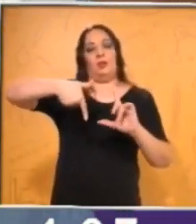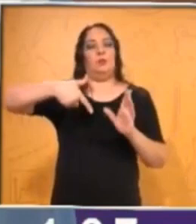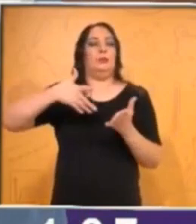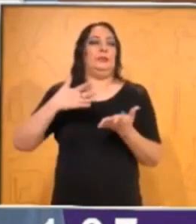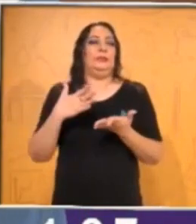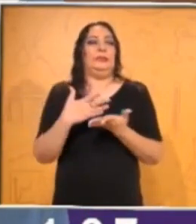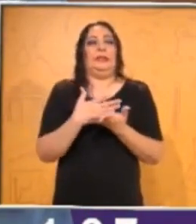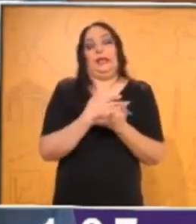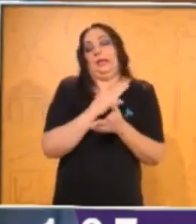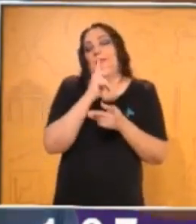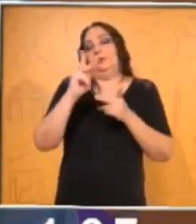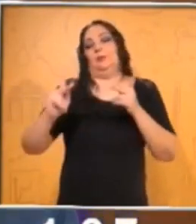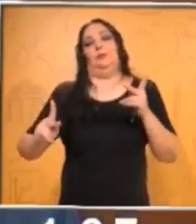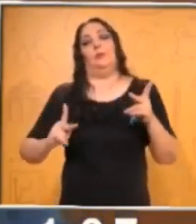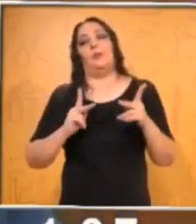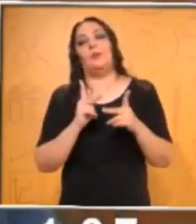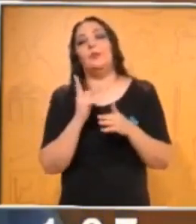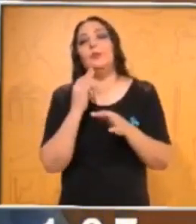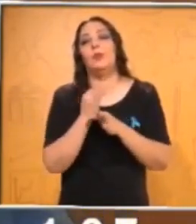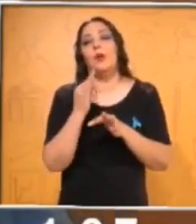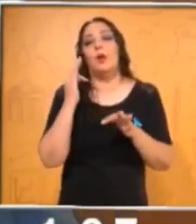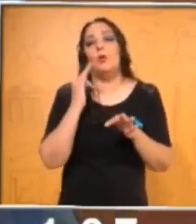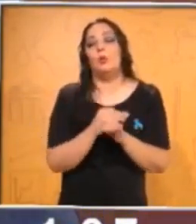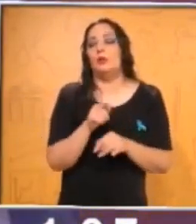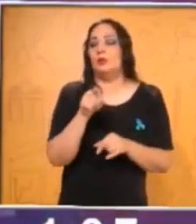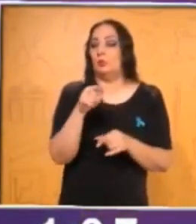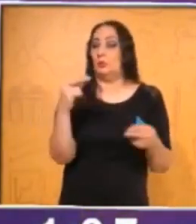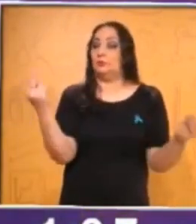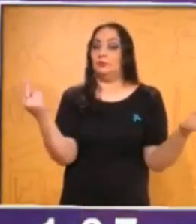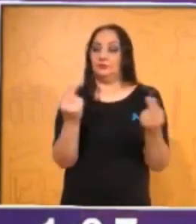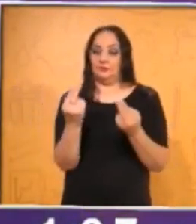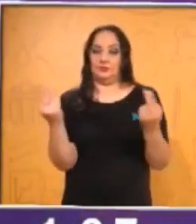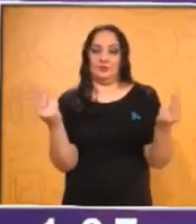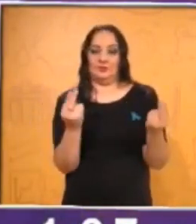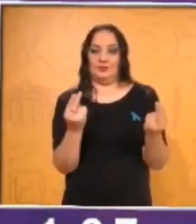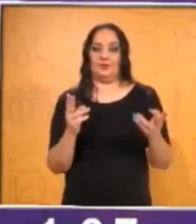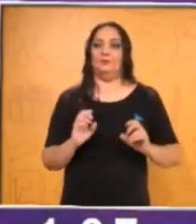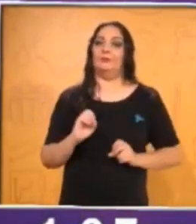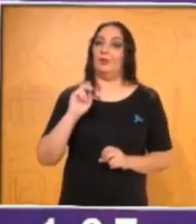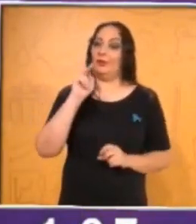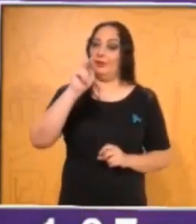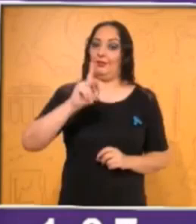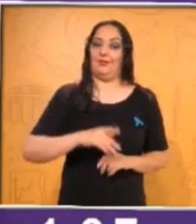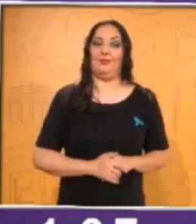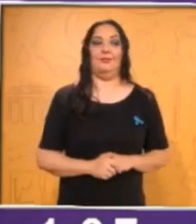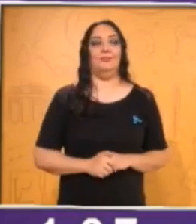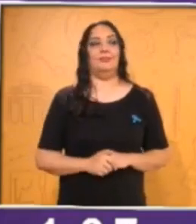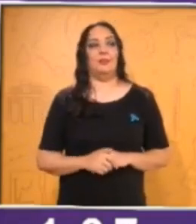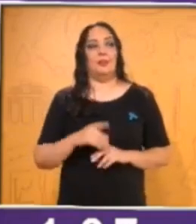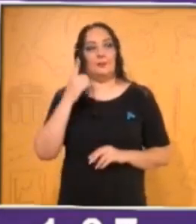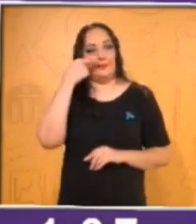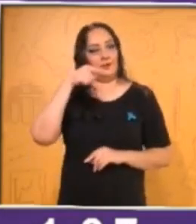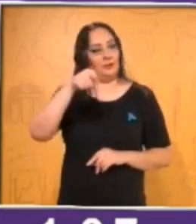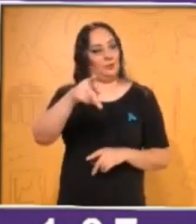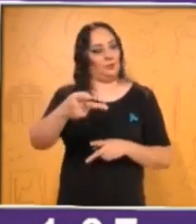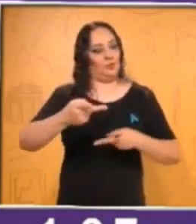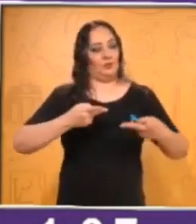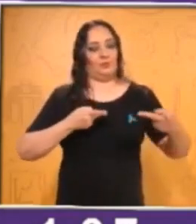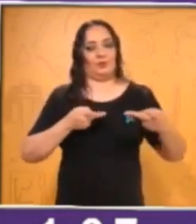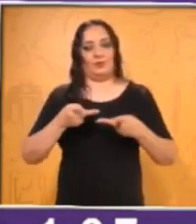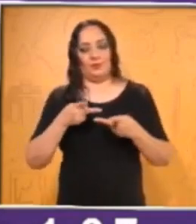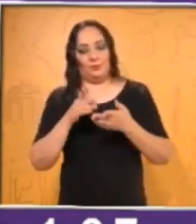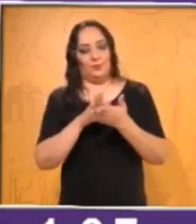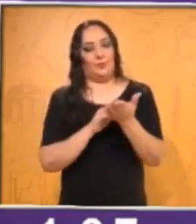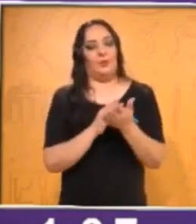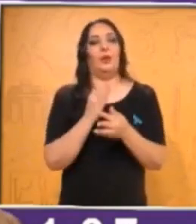casi perfecto, el cual ahorita lo vas a necesitar, ¿de acuerdo? Así que para que vayas preparando tu hojita, de todos modos ahorita